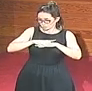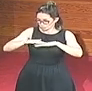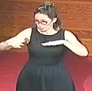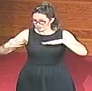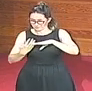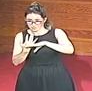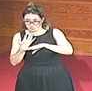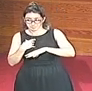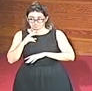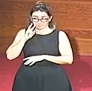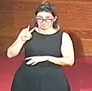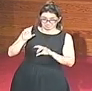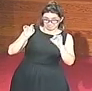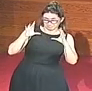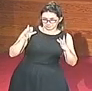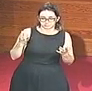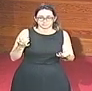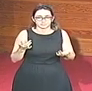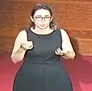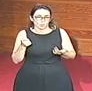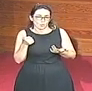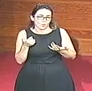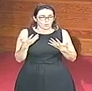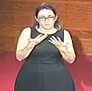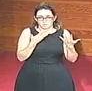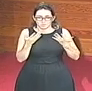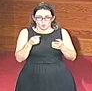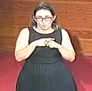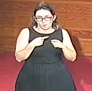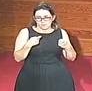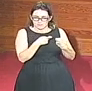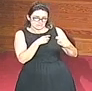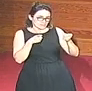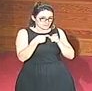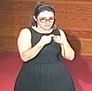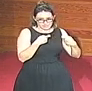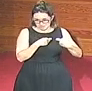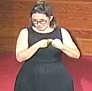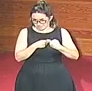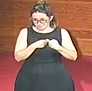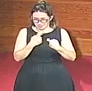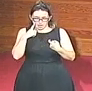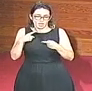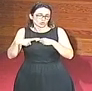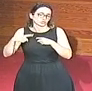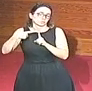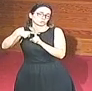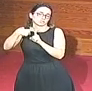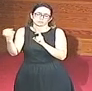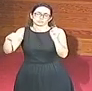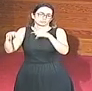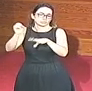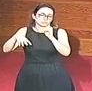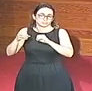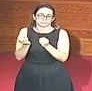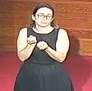tiro. Pues mezclan todo. Es un saco en el que mezclar todas las cosas por las que uno tiene que irse a